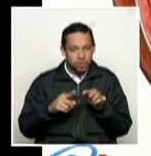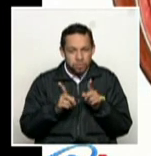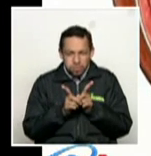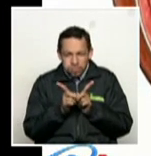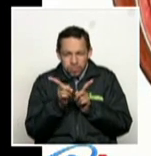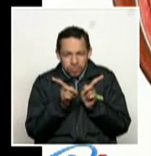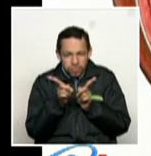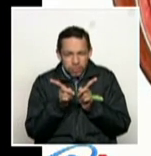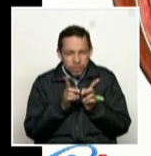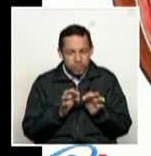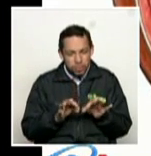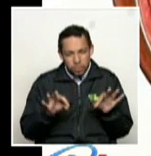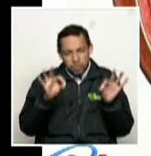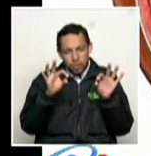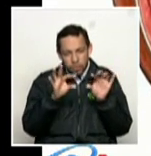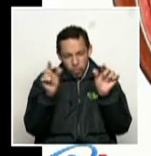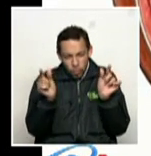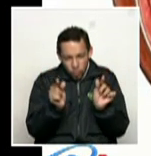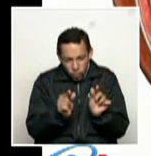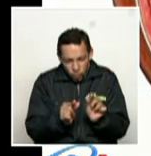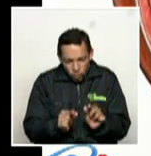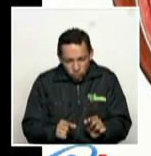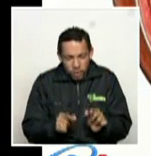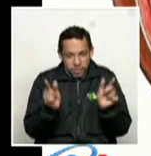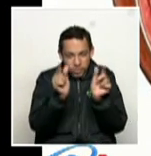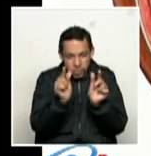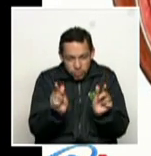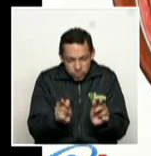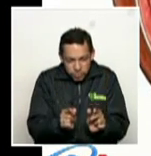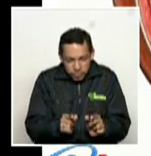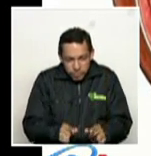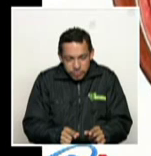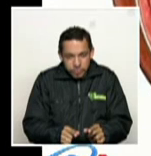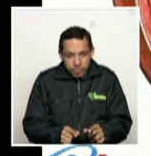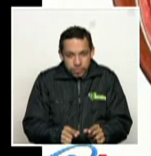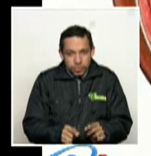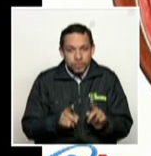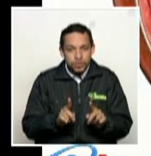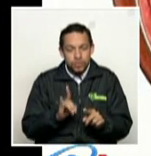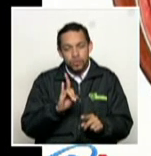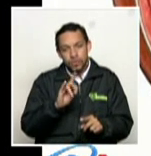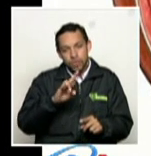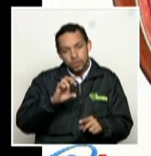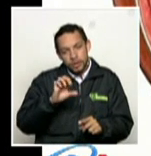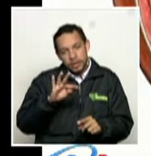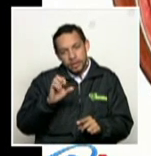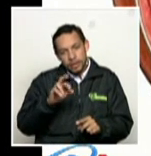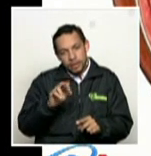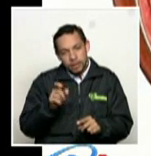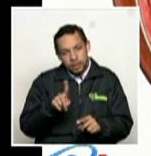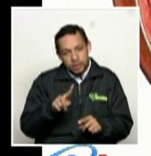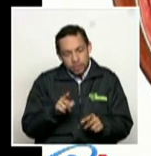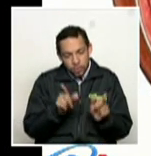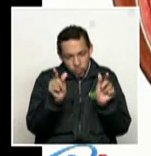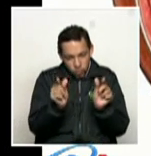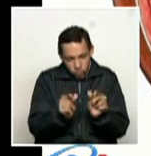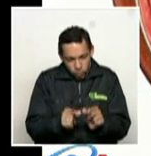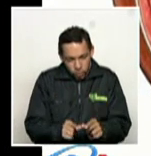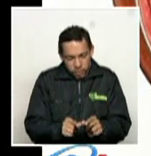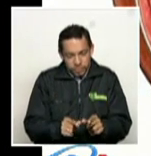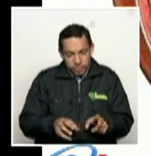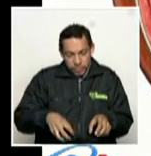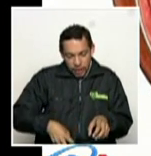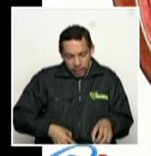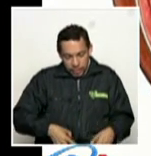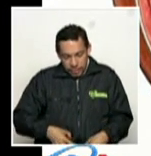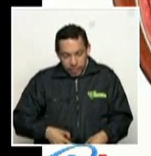que ven al lado y lado es por donde baja la orina. Se llama los ureteres. Esos tubitos van conectados al riñón.